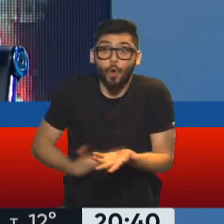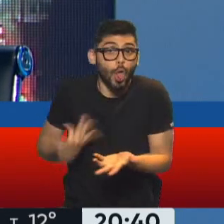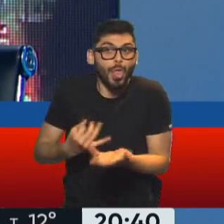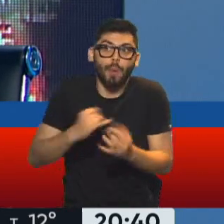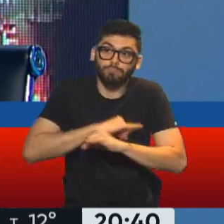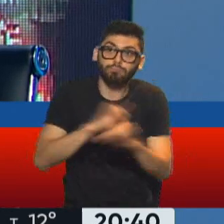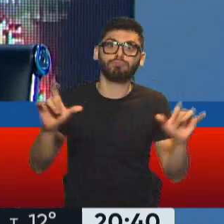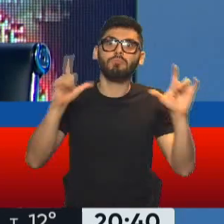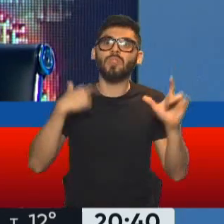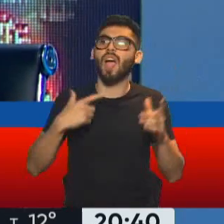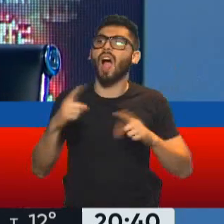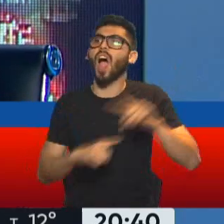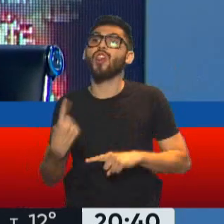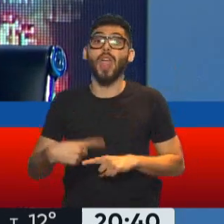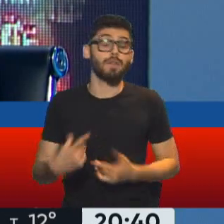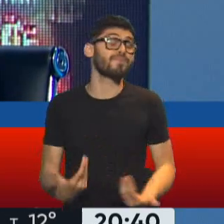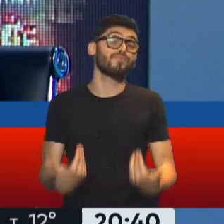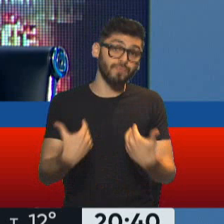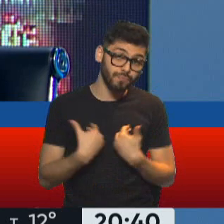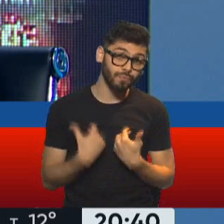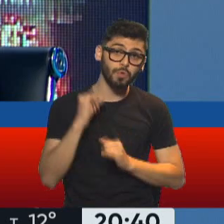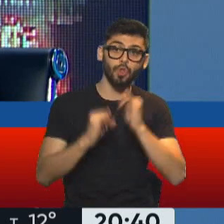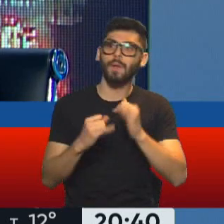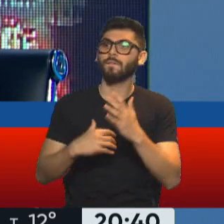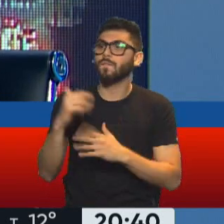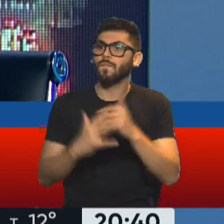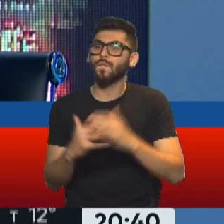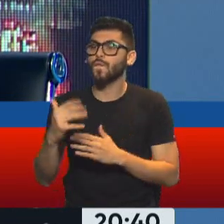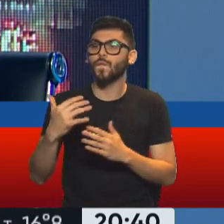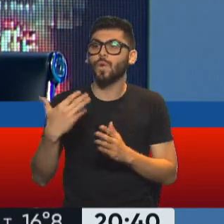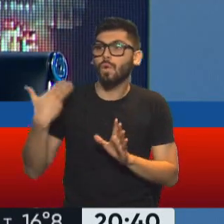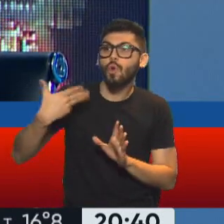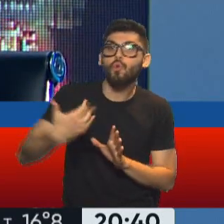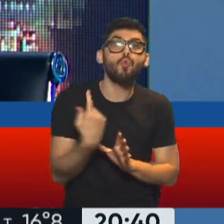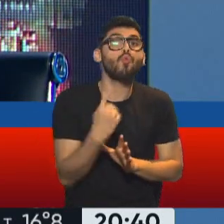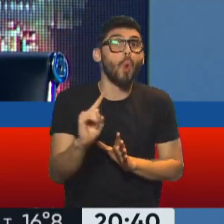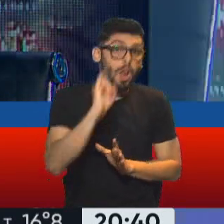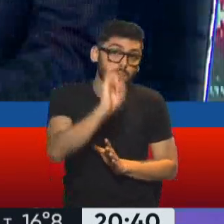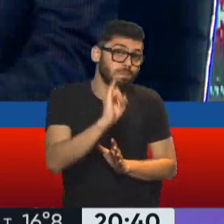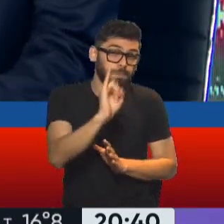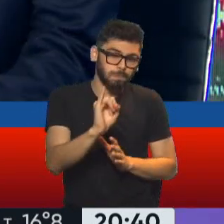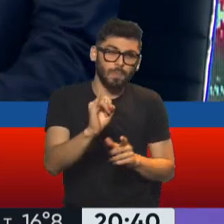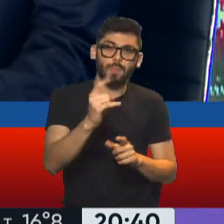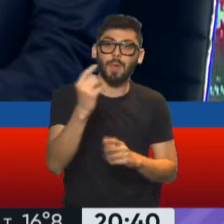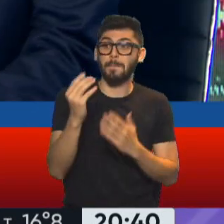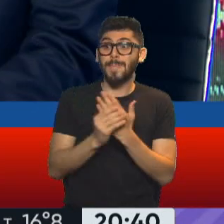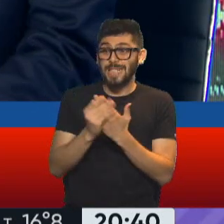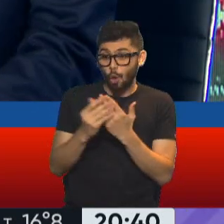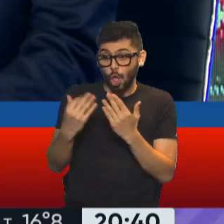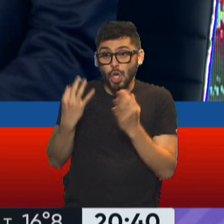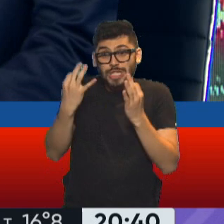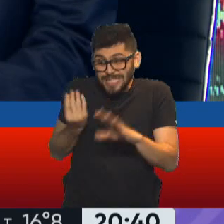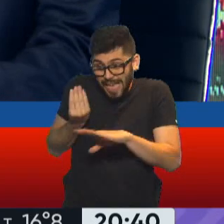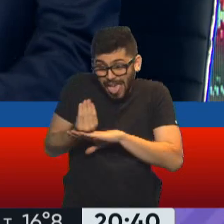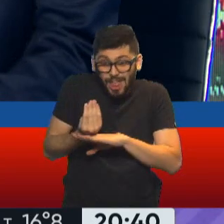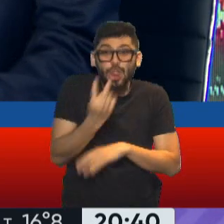haciendo, en el caso nuestro y en el caso mío, contar la obra pública que se viene llevando adelante. Cuando llegamos, Felicitas, en el Ministerio había